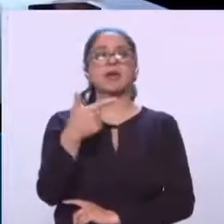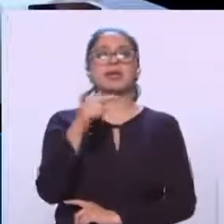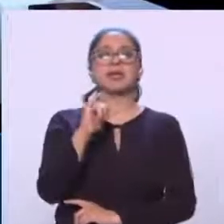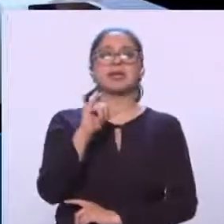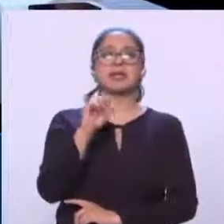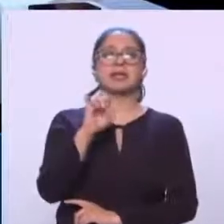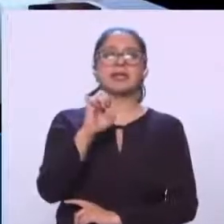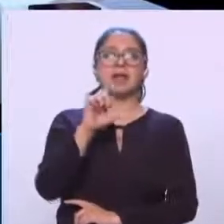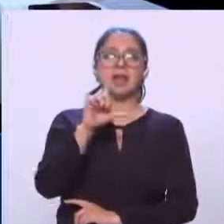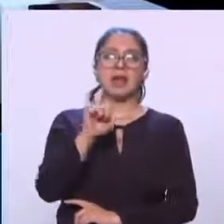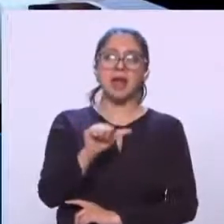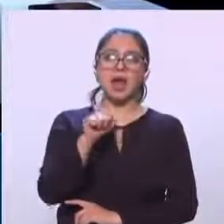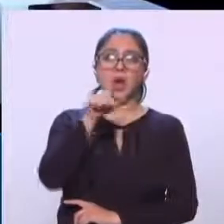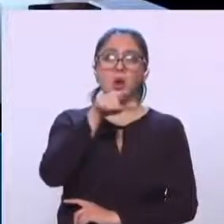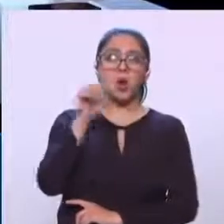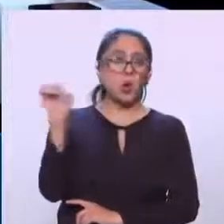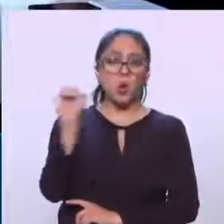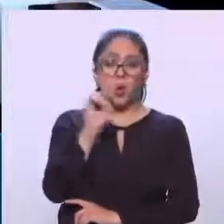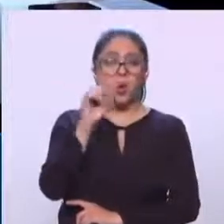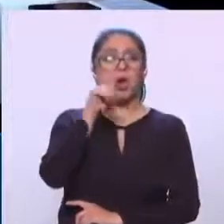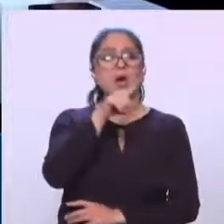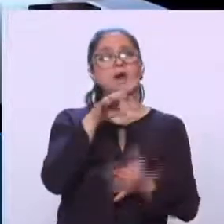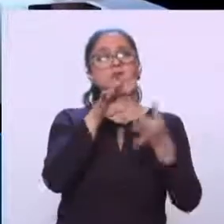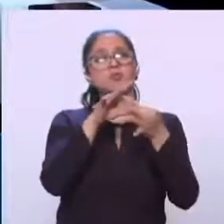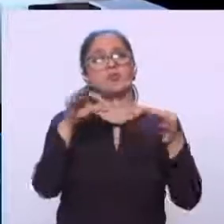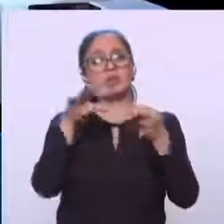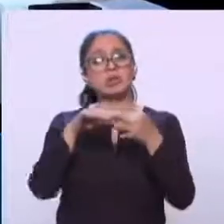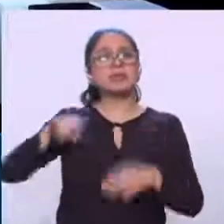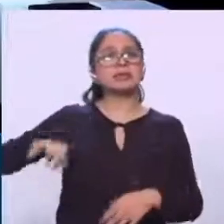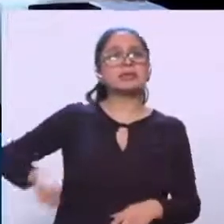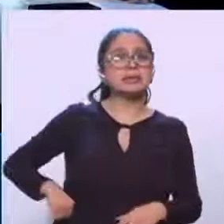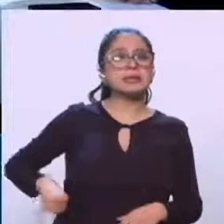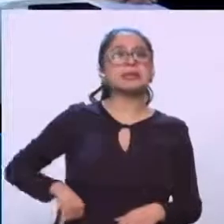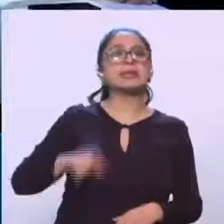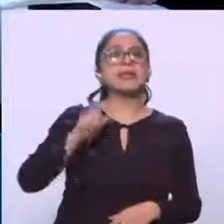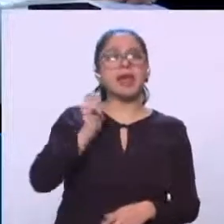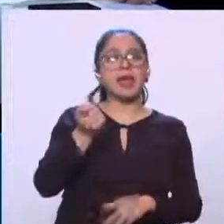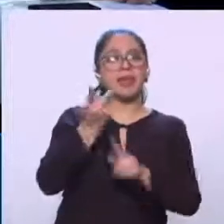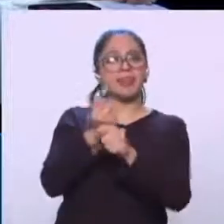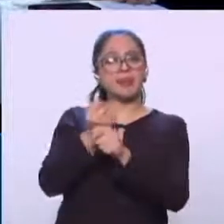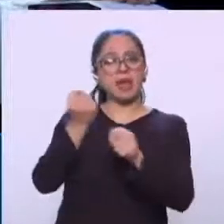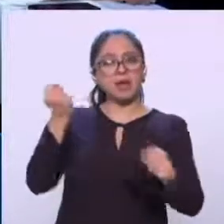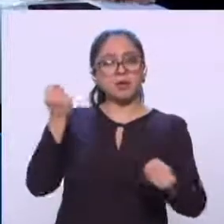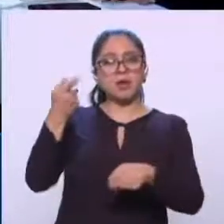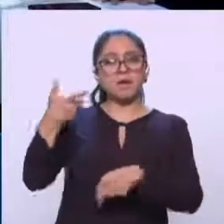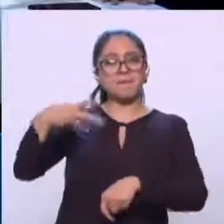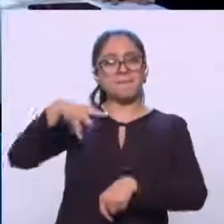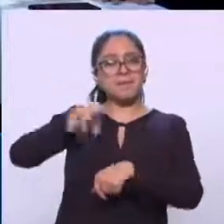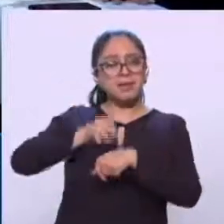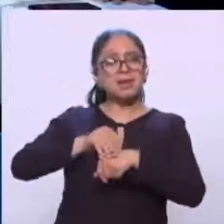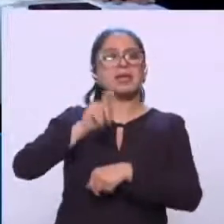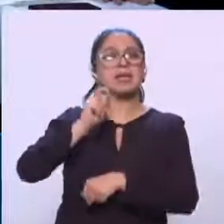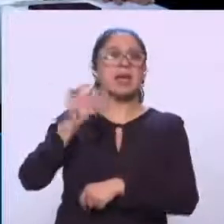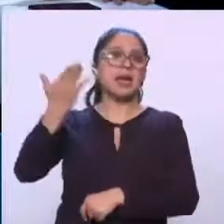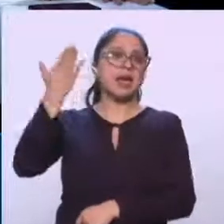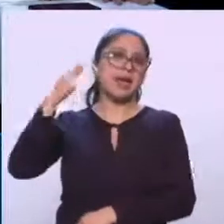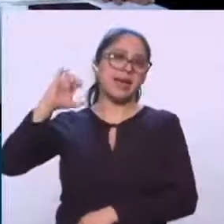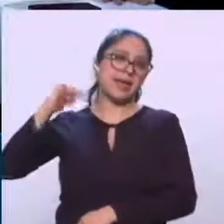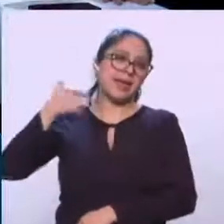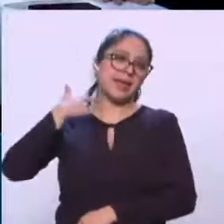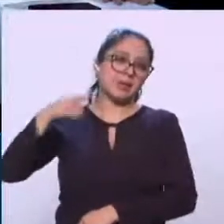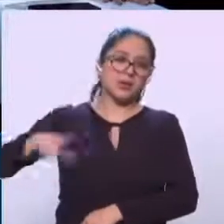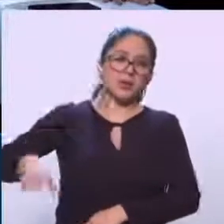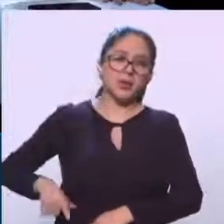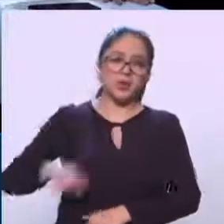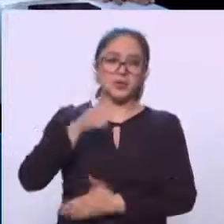otro día, si no la siguen, vean, tiene un hilo buenísimo acerca del transporte concesionado, porque una exfuncionaria de aquí de la Ciudad de México